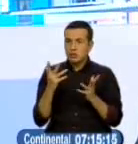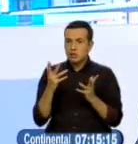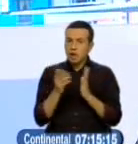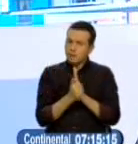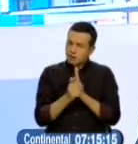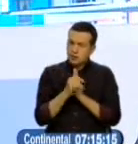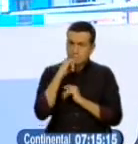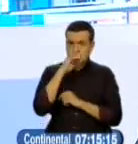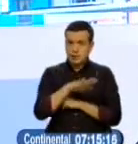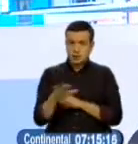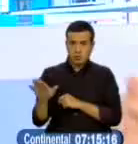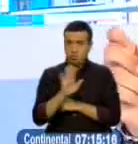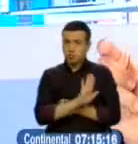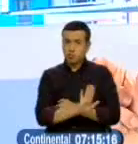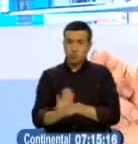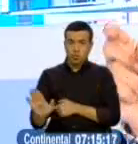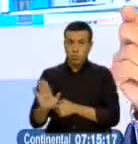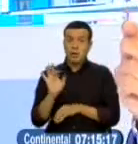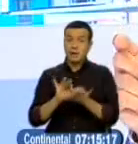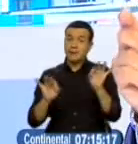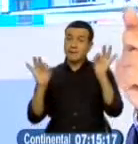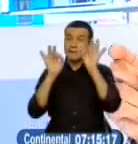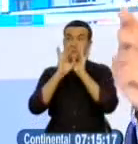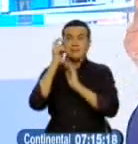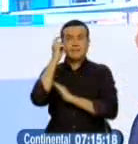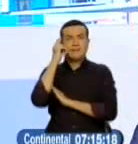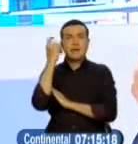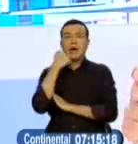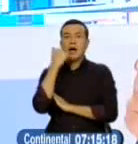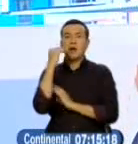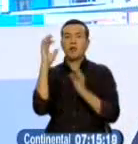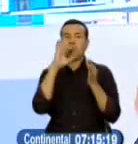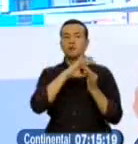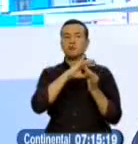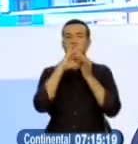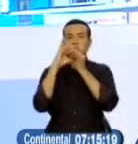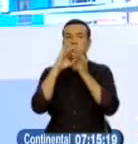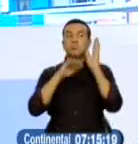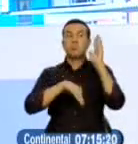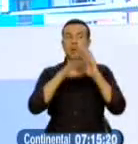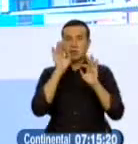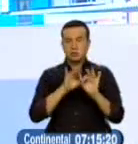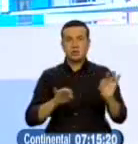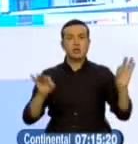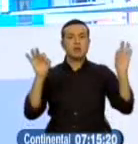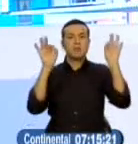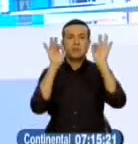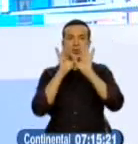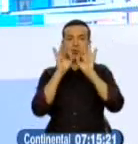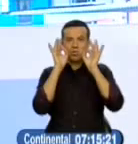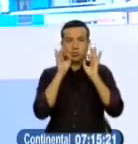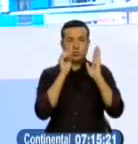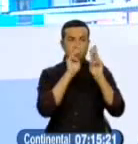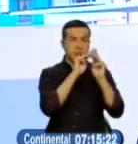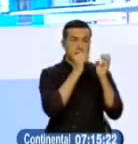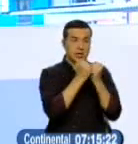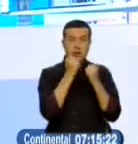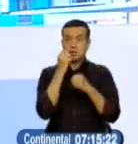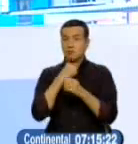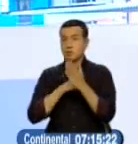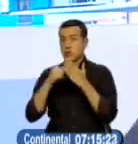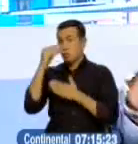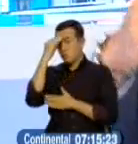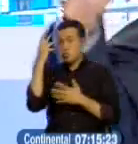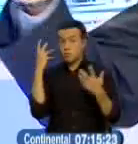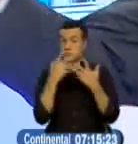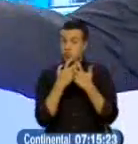los niños y niñas. Creo que hay que buscar un eslabón de integralidad mucho más fuerte, en este caso concretamente con el MIES. Ahí hay un